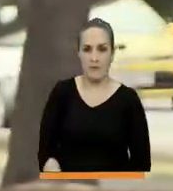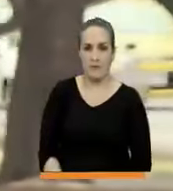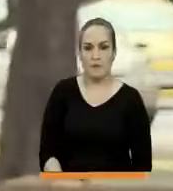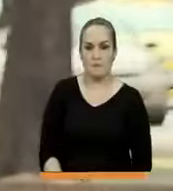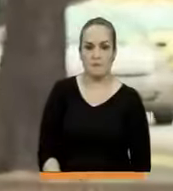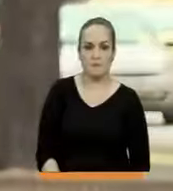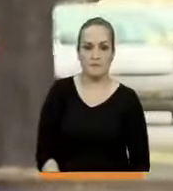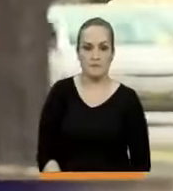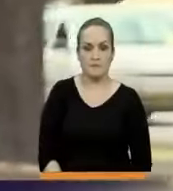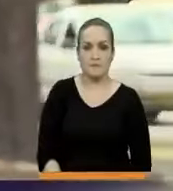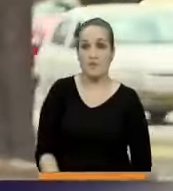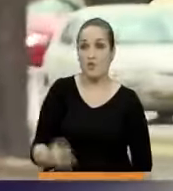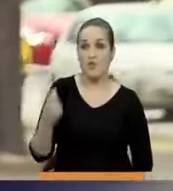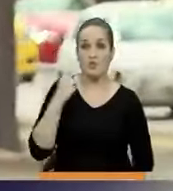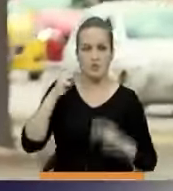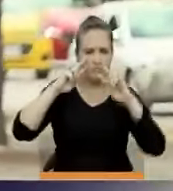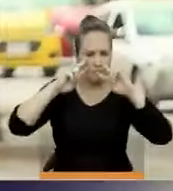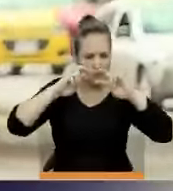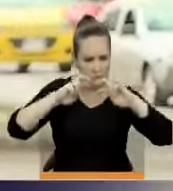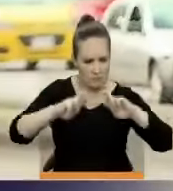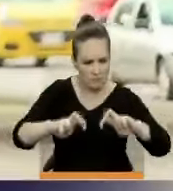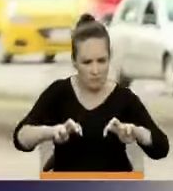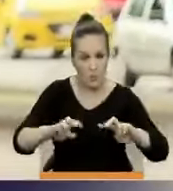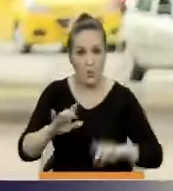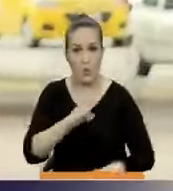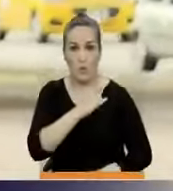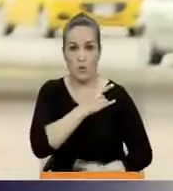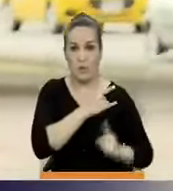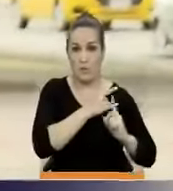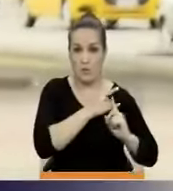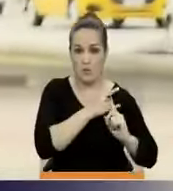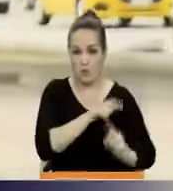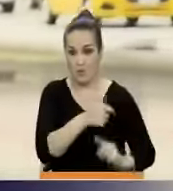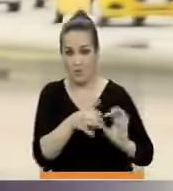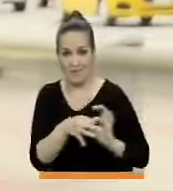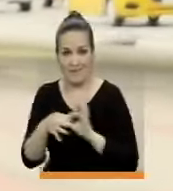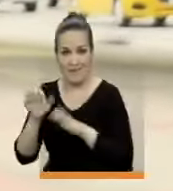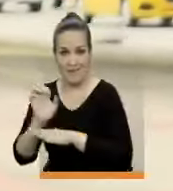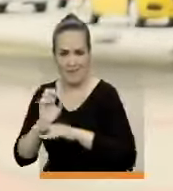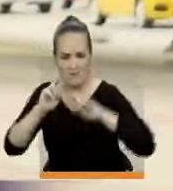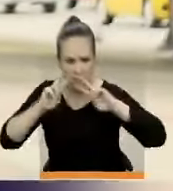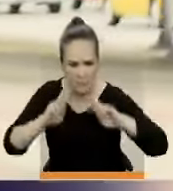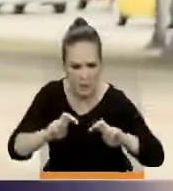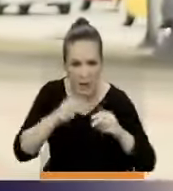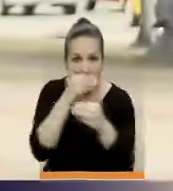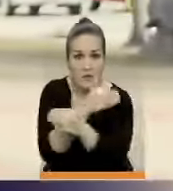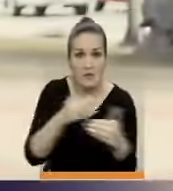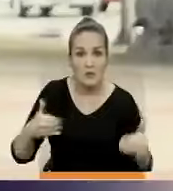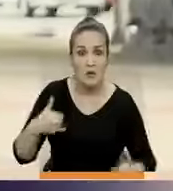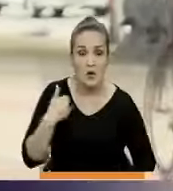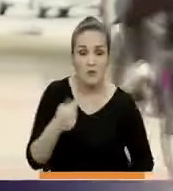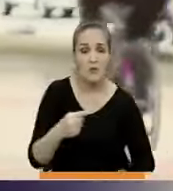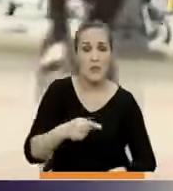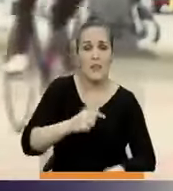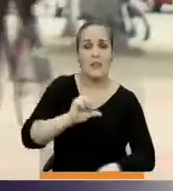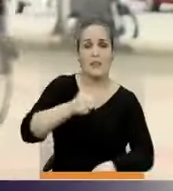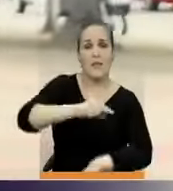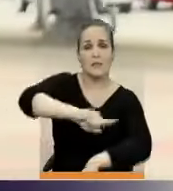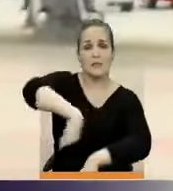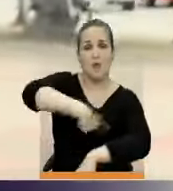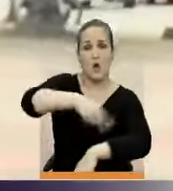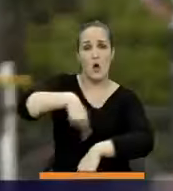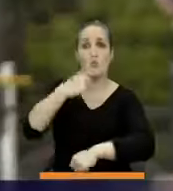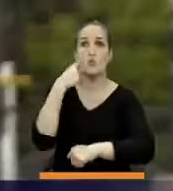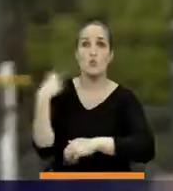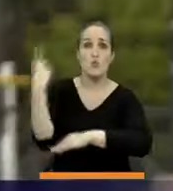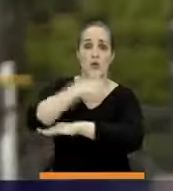reciente investigación de Civics Colombia y Uniminuto arroja que niños, niñas y adolescentes navegan más de 10 horas en